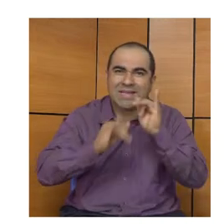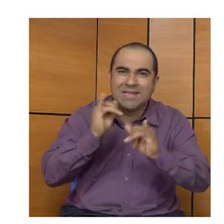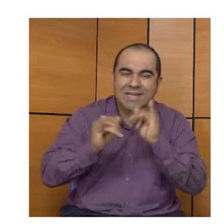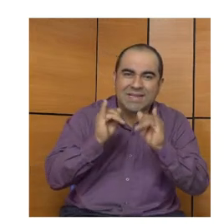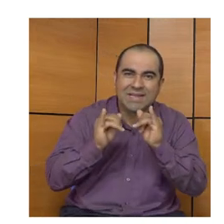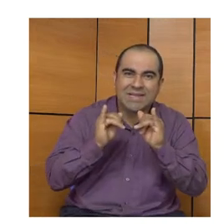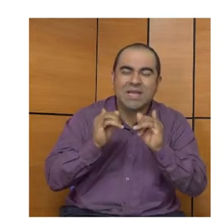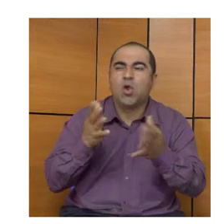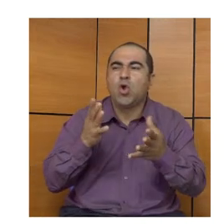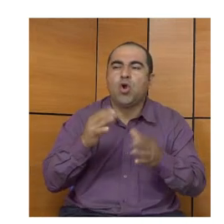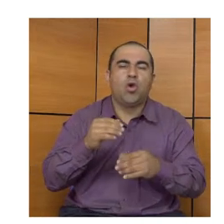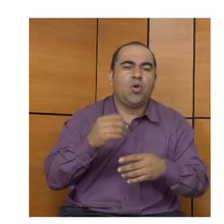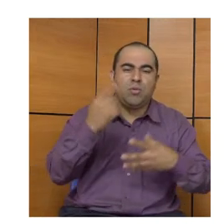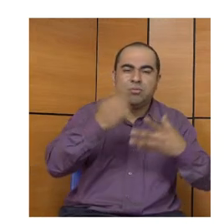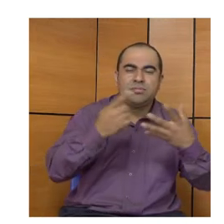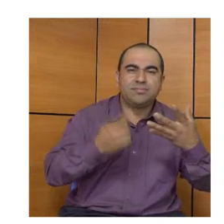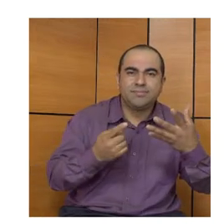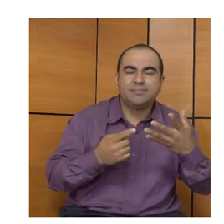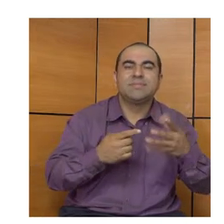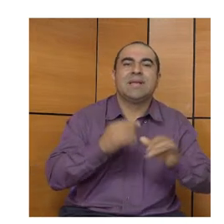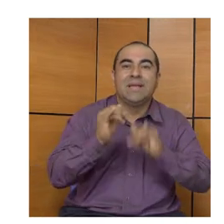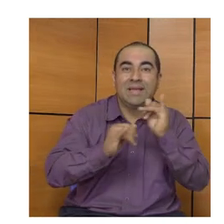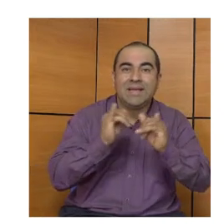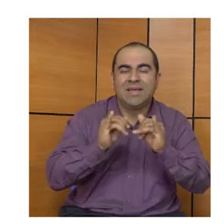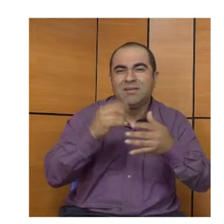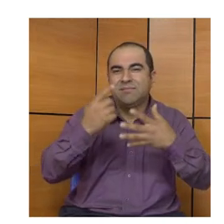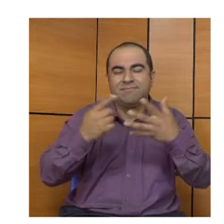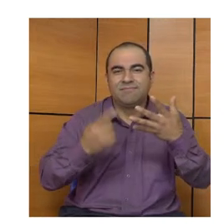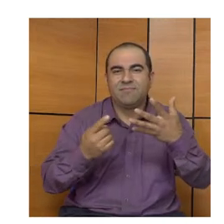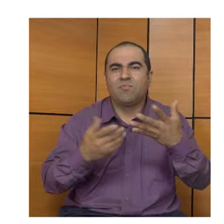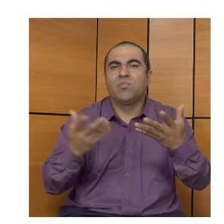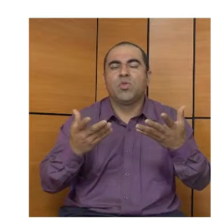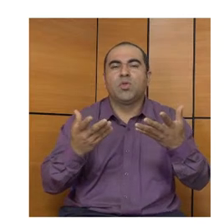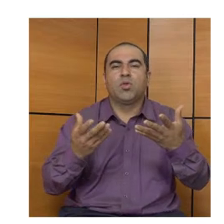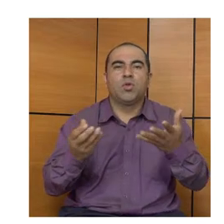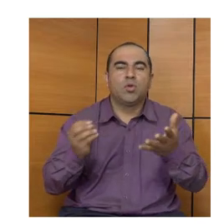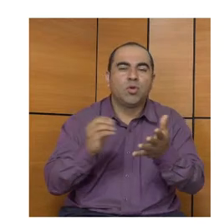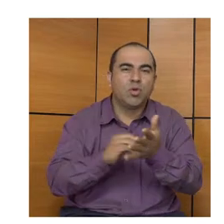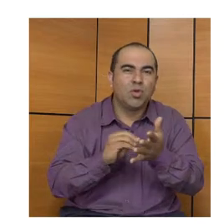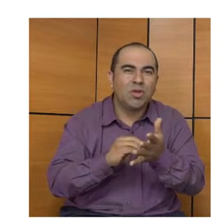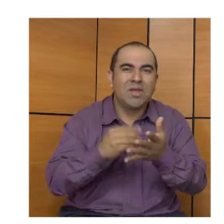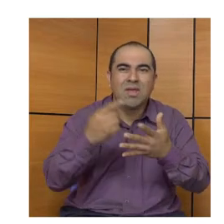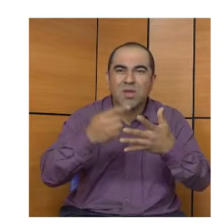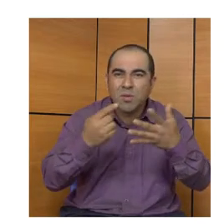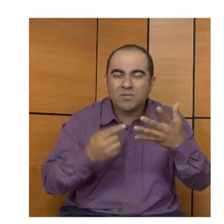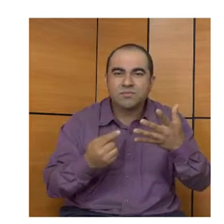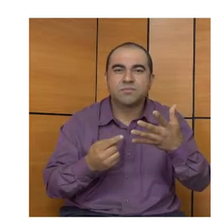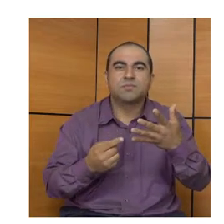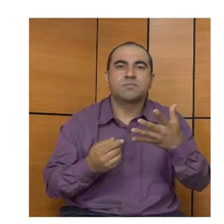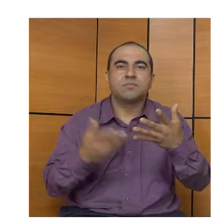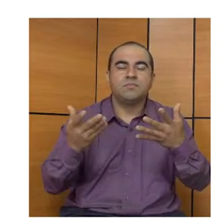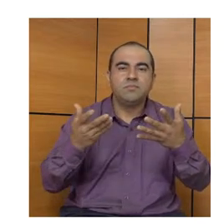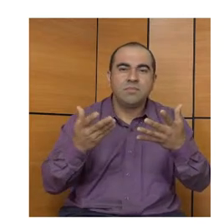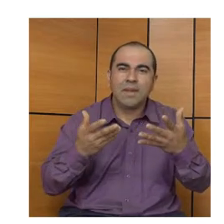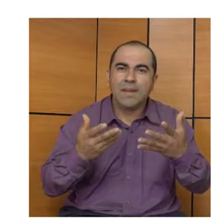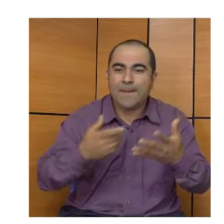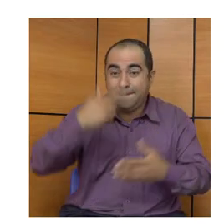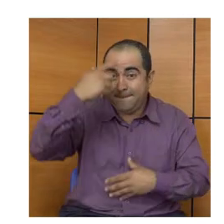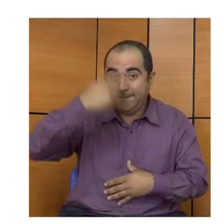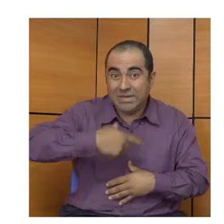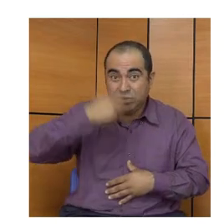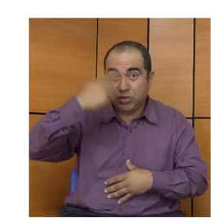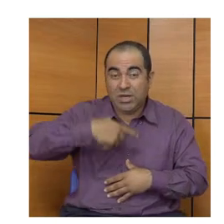servicios electrónicos. Y en este caso eran variables ya de un carácter más psicográfico, más de un carácter más